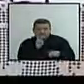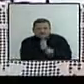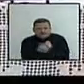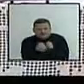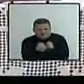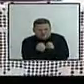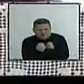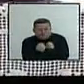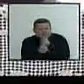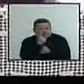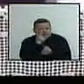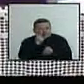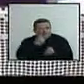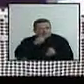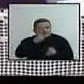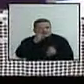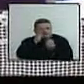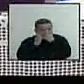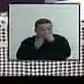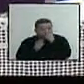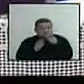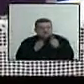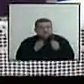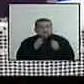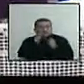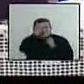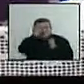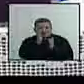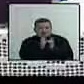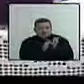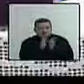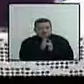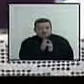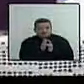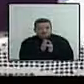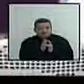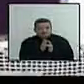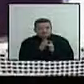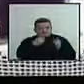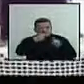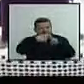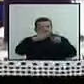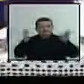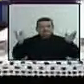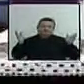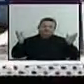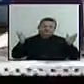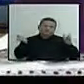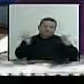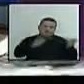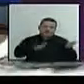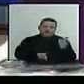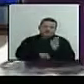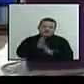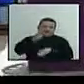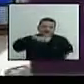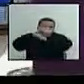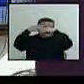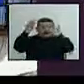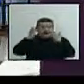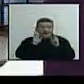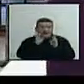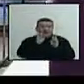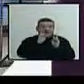Dios que lo llevó a entregar su Hijo hasta la ignominia de la cruz. Allí se va a